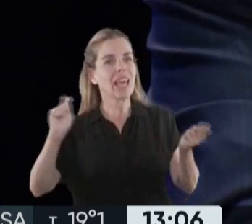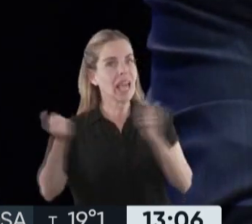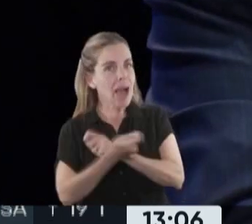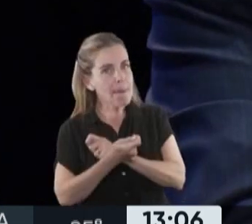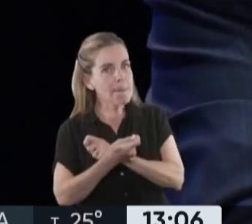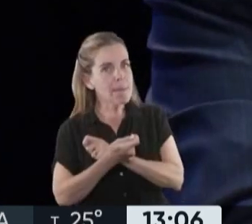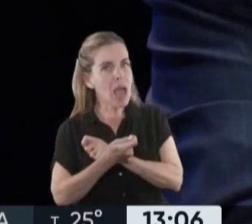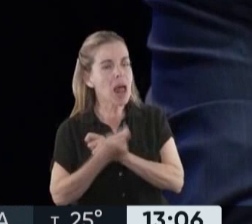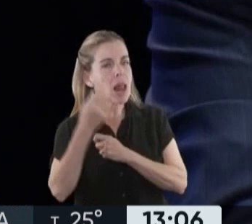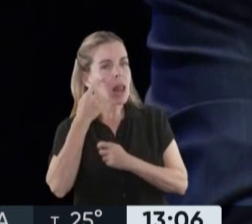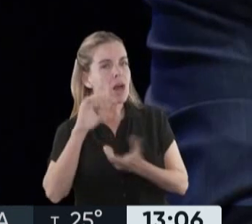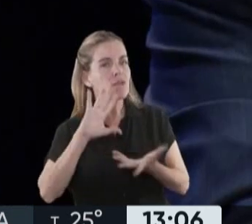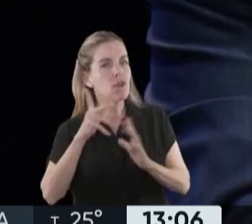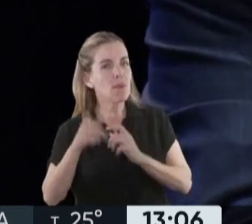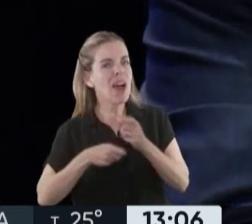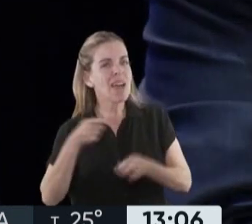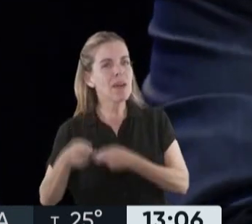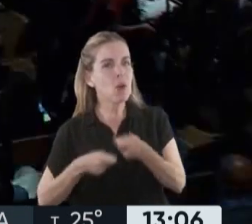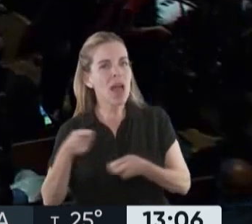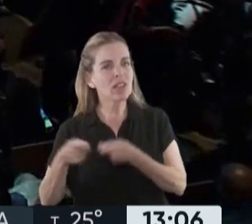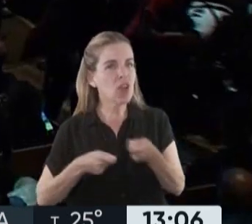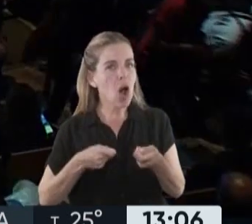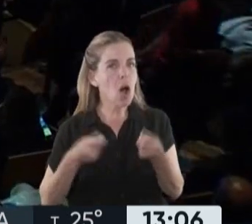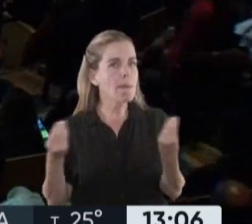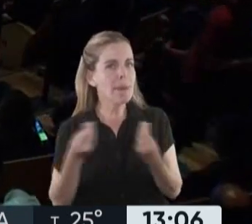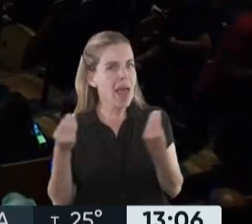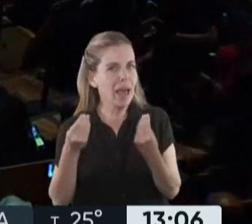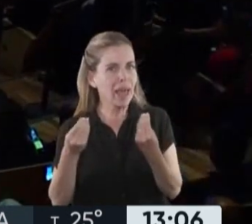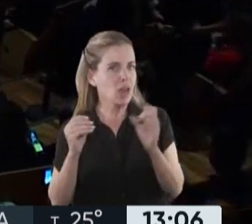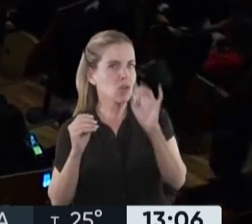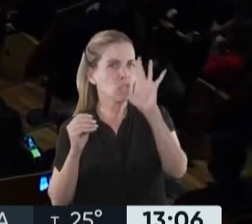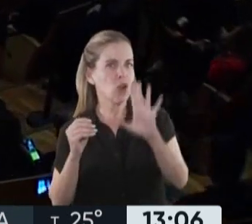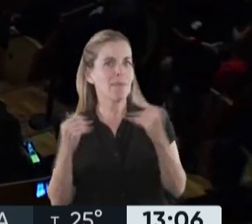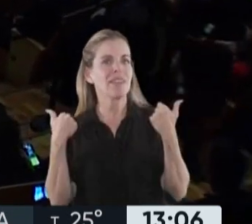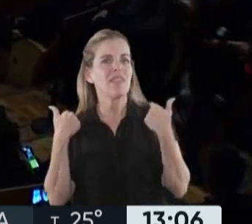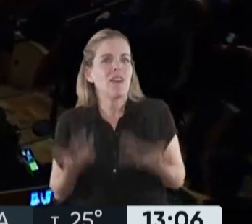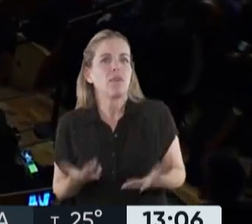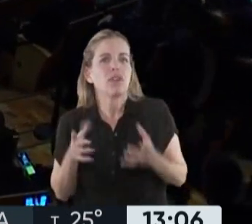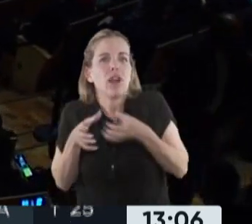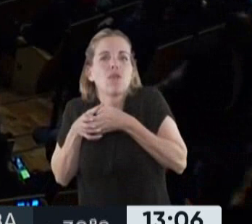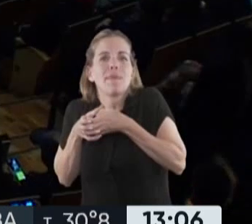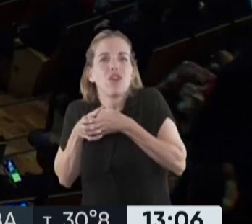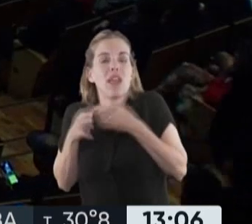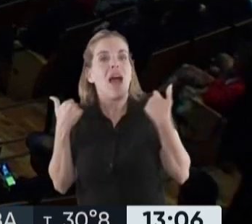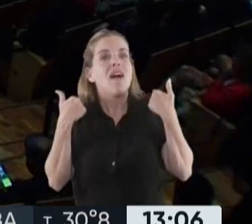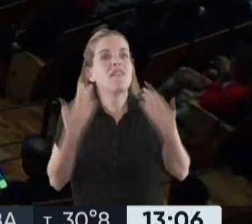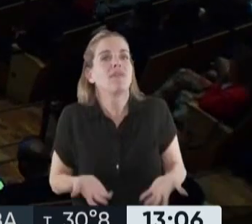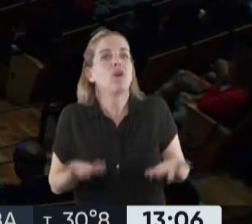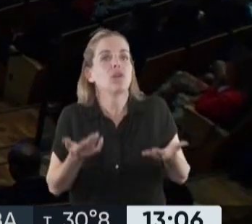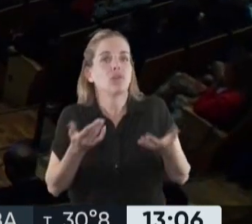lógicas especulativas para que favorezcan una mejor distribución del ingreso en el